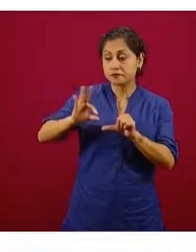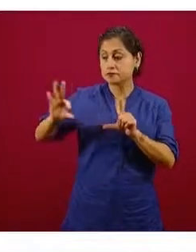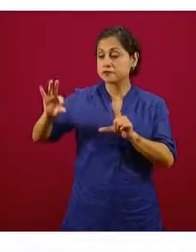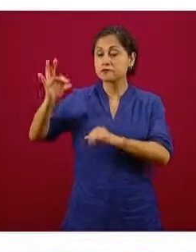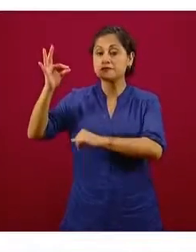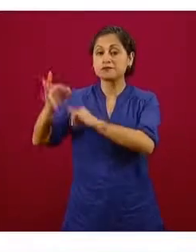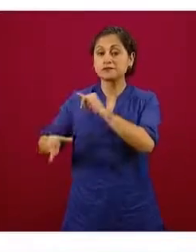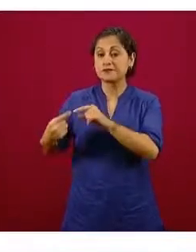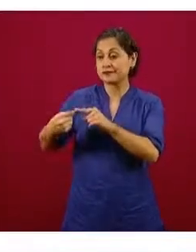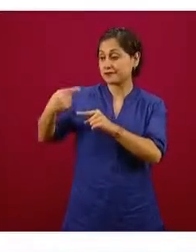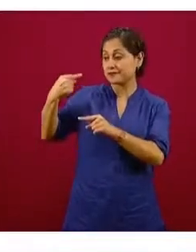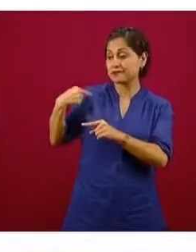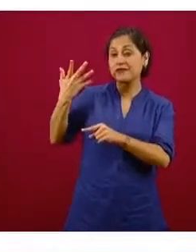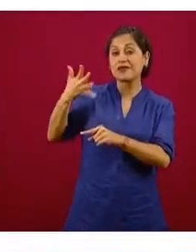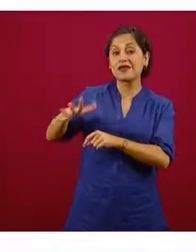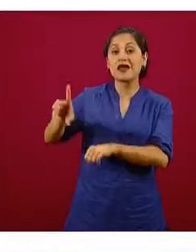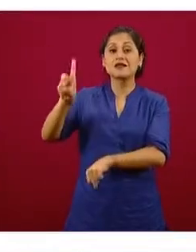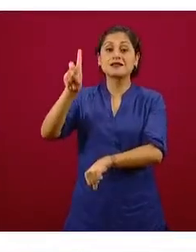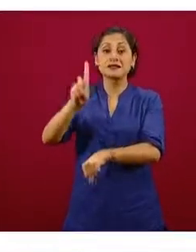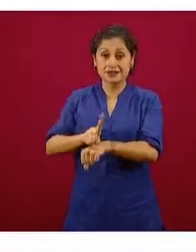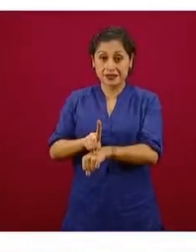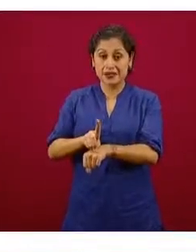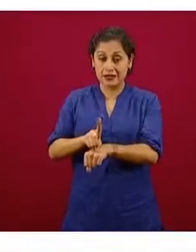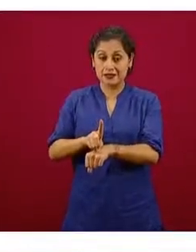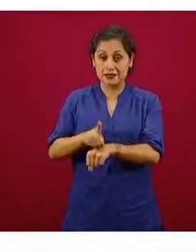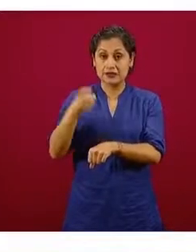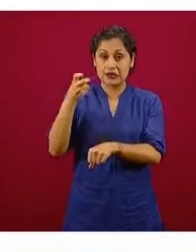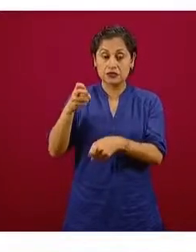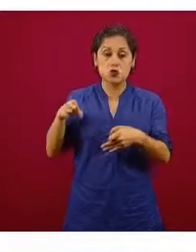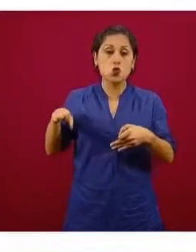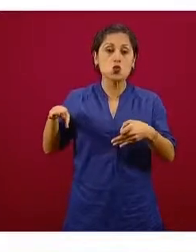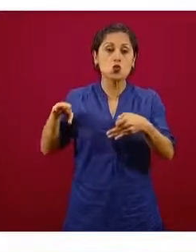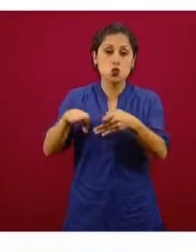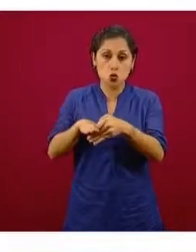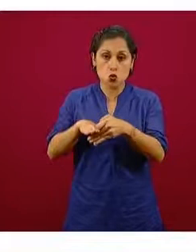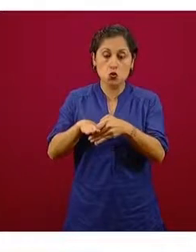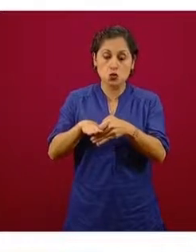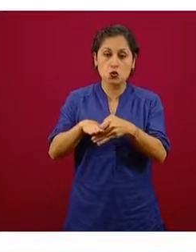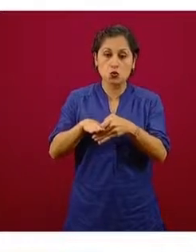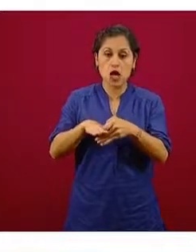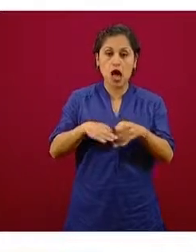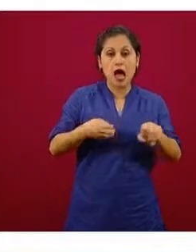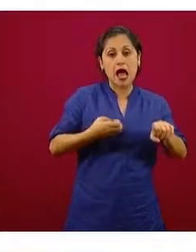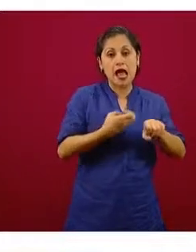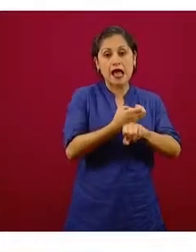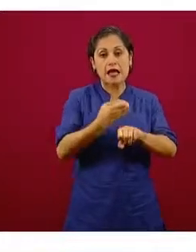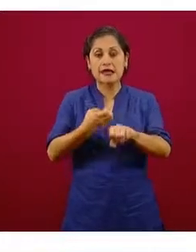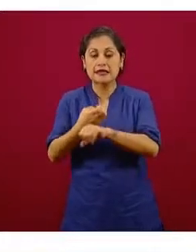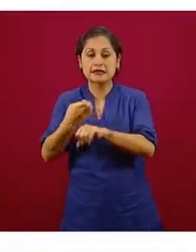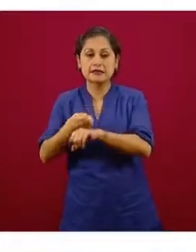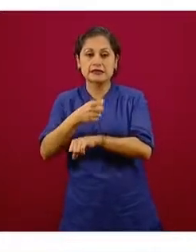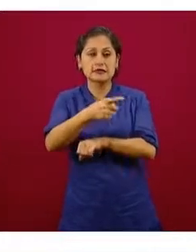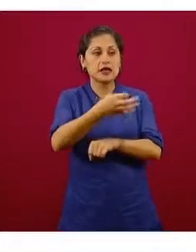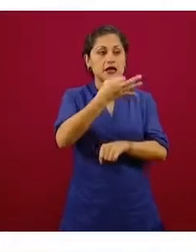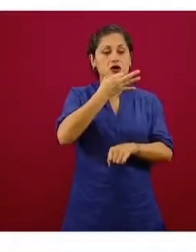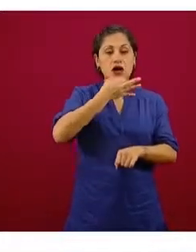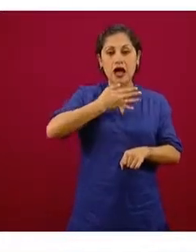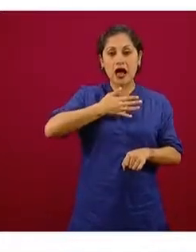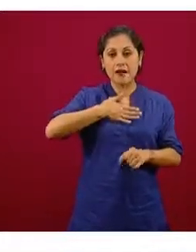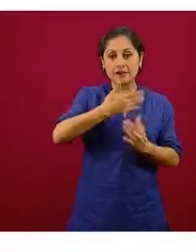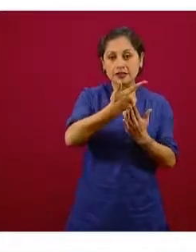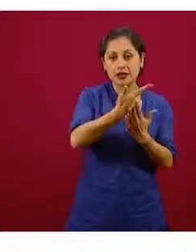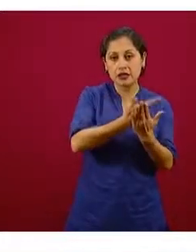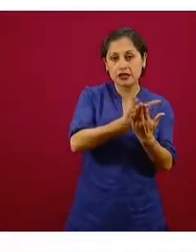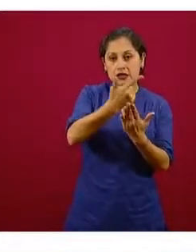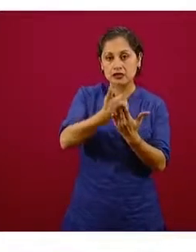días, que es más o menos el periodo de tiempo que se están llevando o tomando las entidades federativas para poder confirmar y